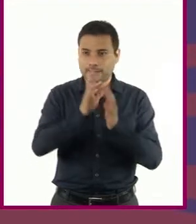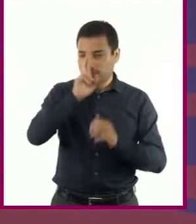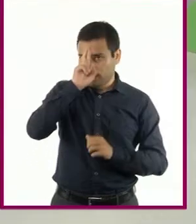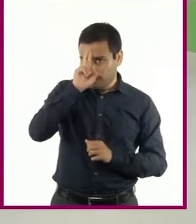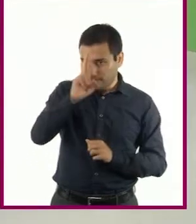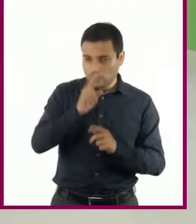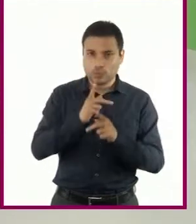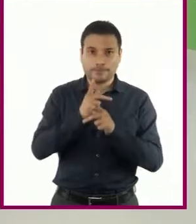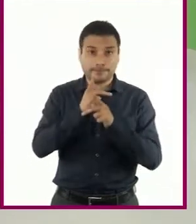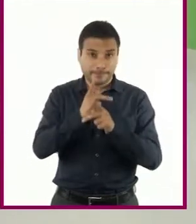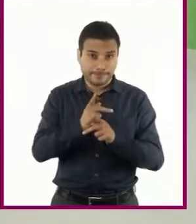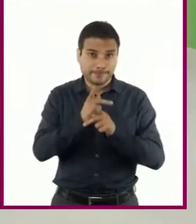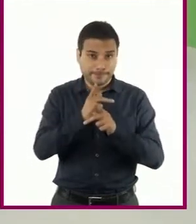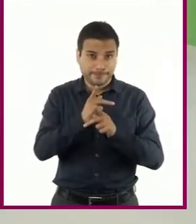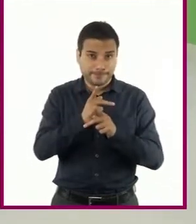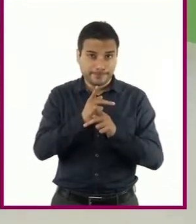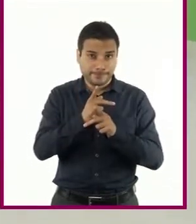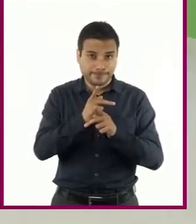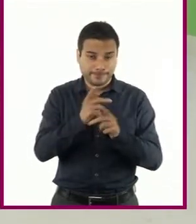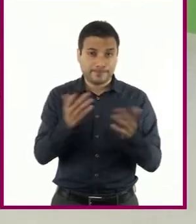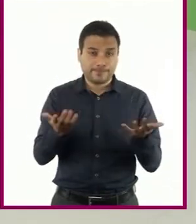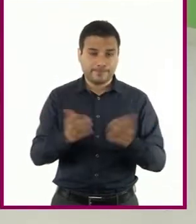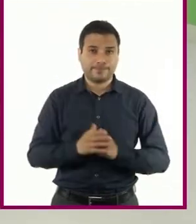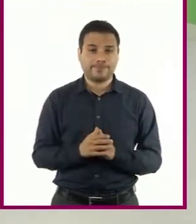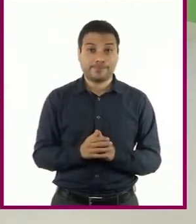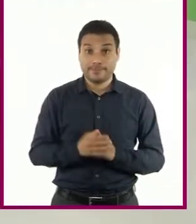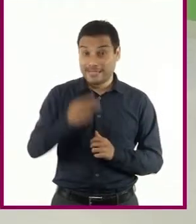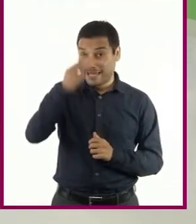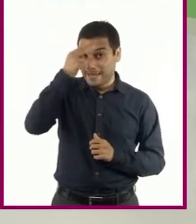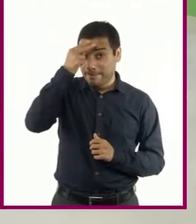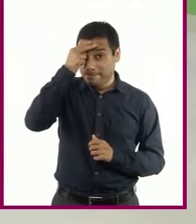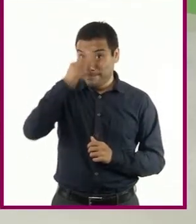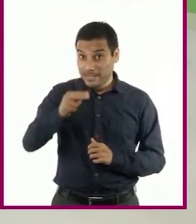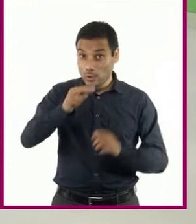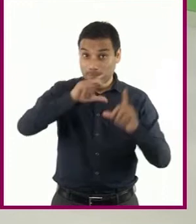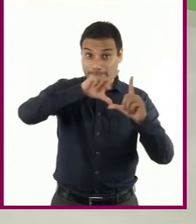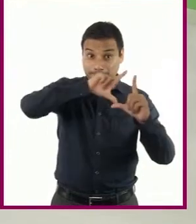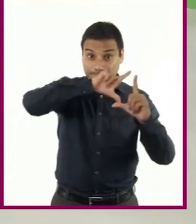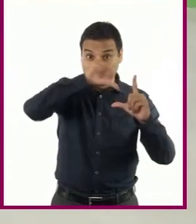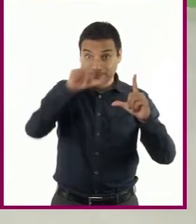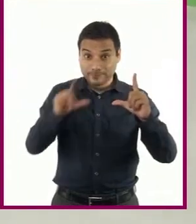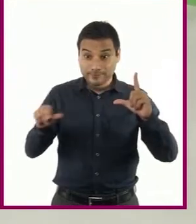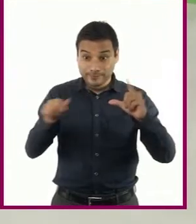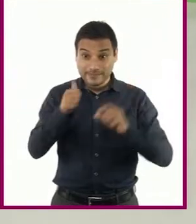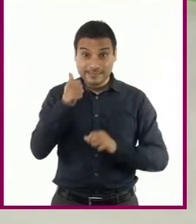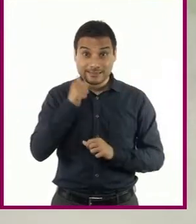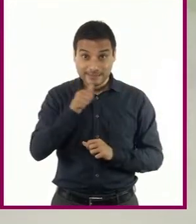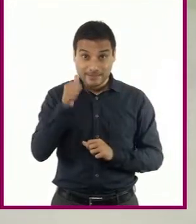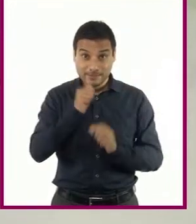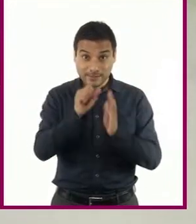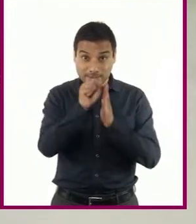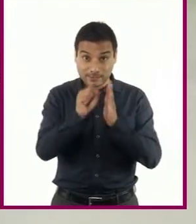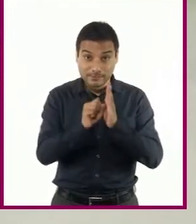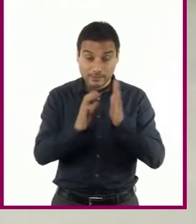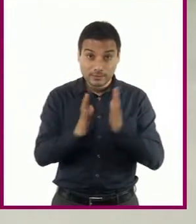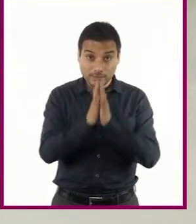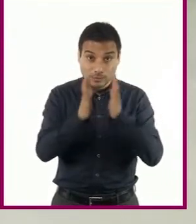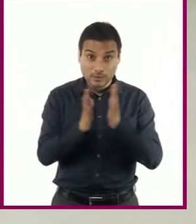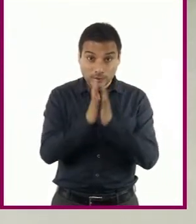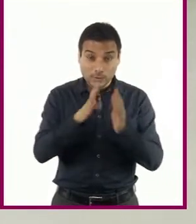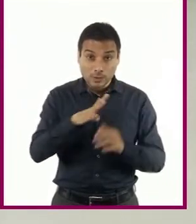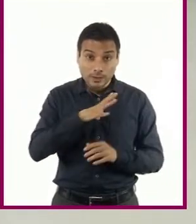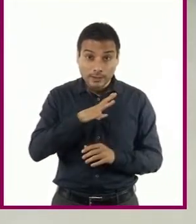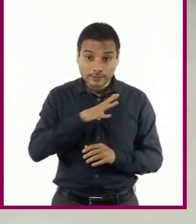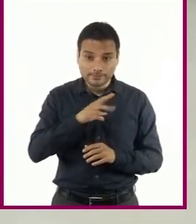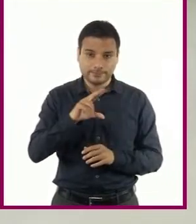racional. Ahora bien, en México no siempre ha sido la democracia la forma de gobierno. De hecho,